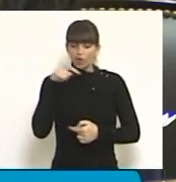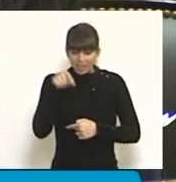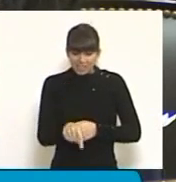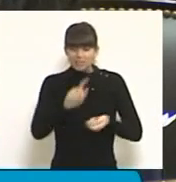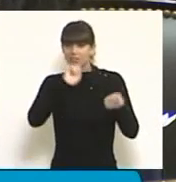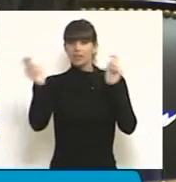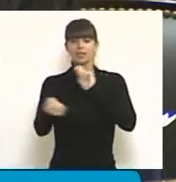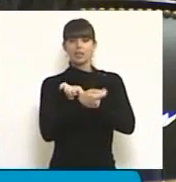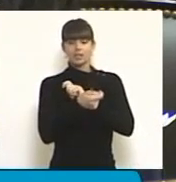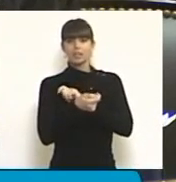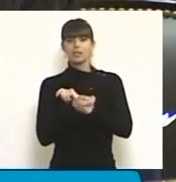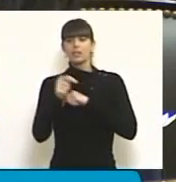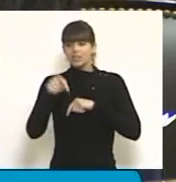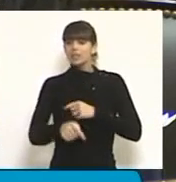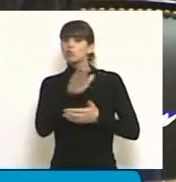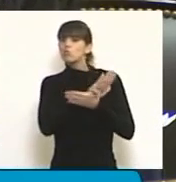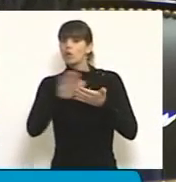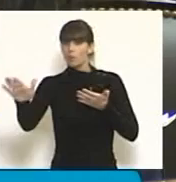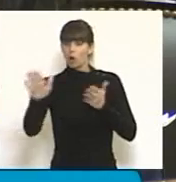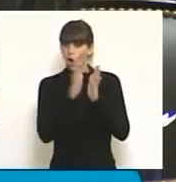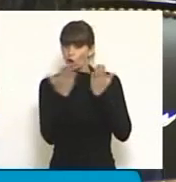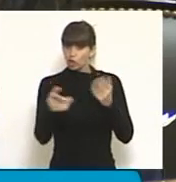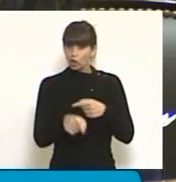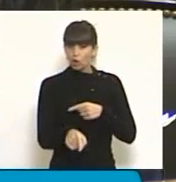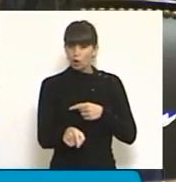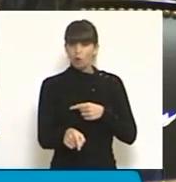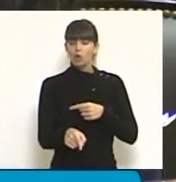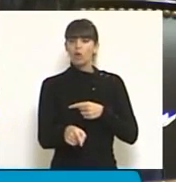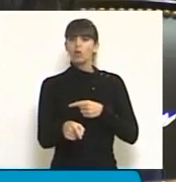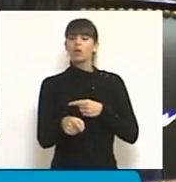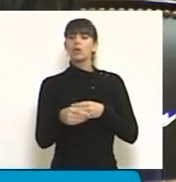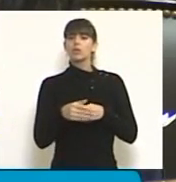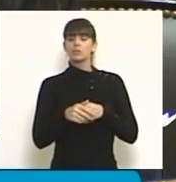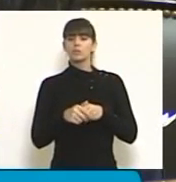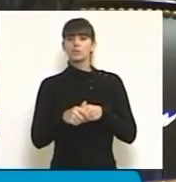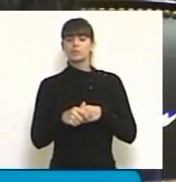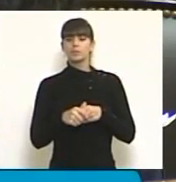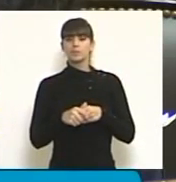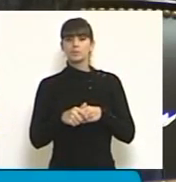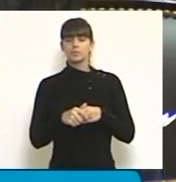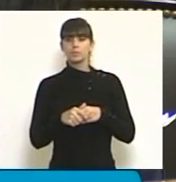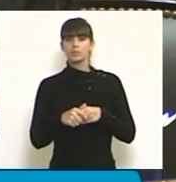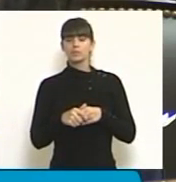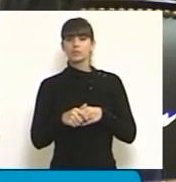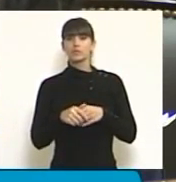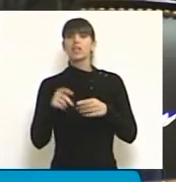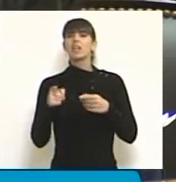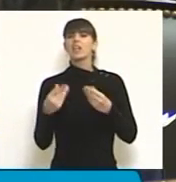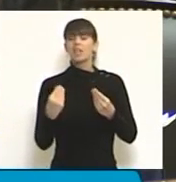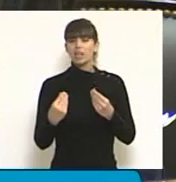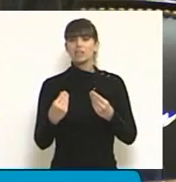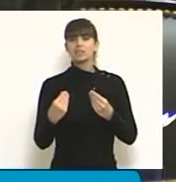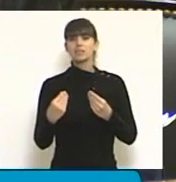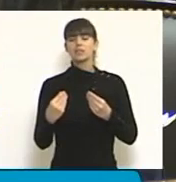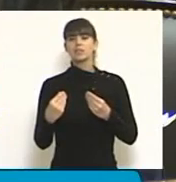reforma y esta implementación no responda a lo que se ha dicho en forma